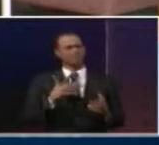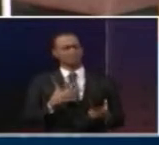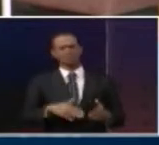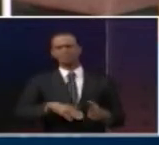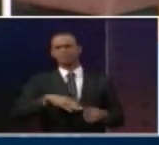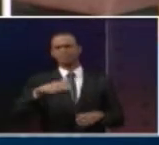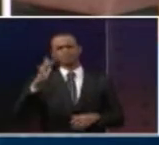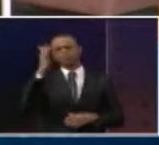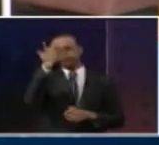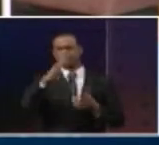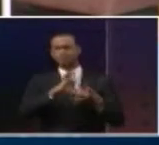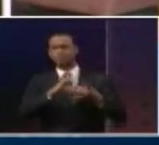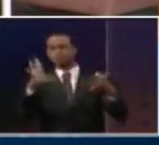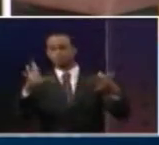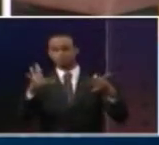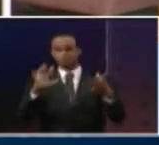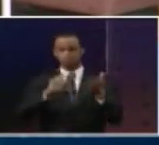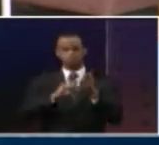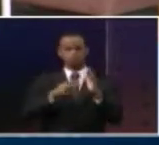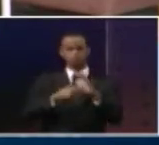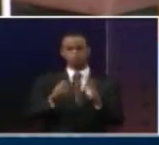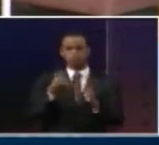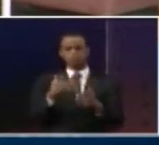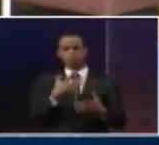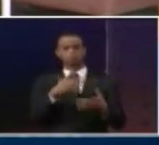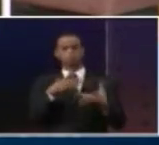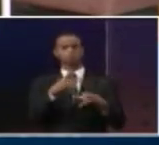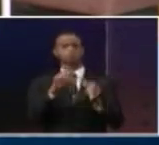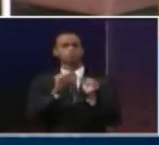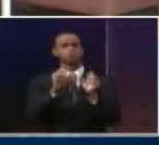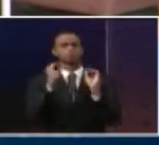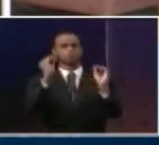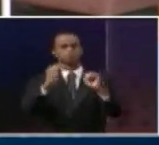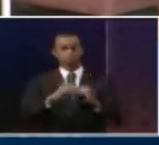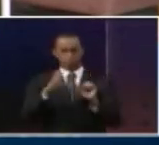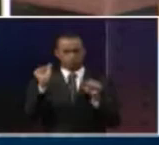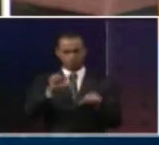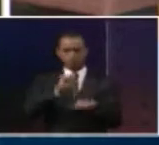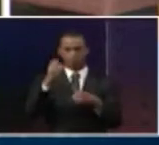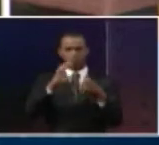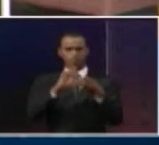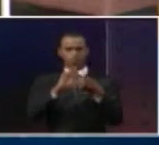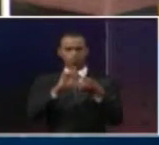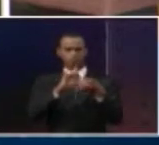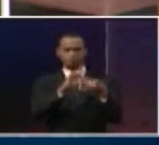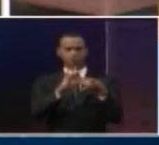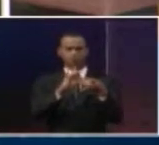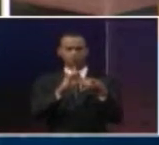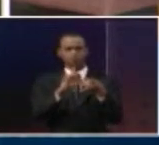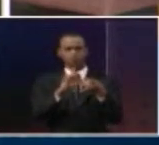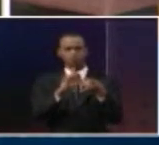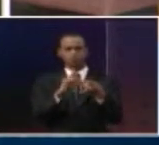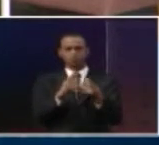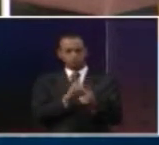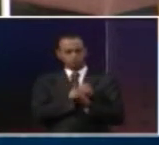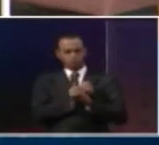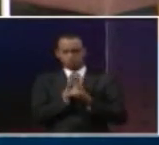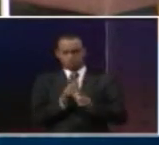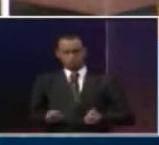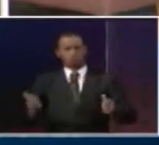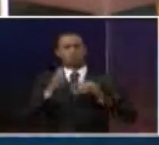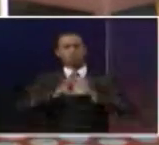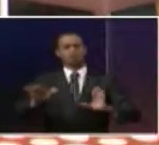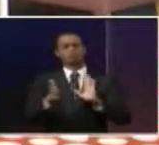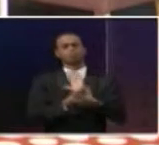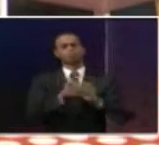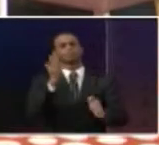ya no había interés en uno de los dos parejas. Pero existe entonces ese tipo de relación que dicen las dos partes, ya se murió el amor. Sí, claro vamos que